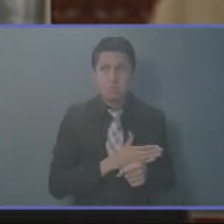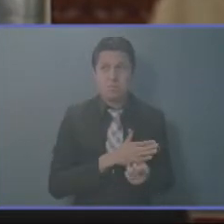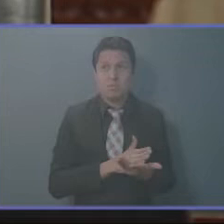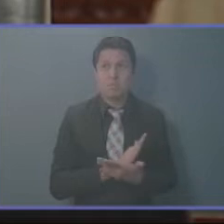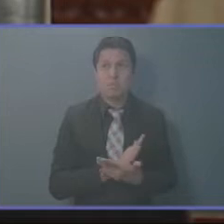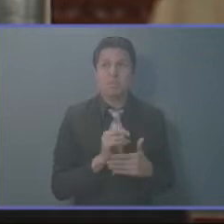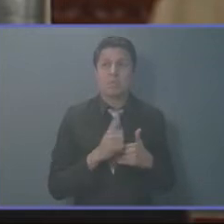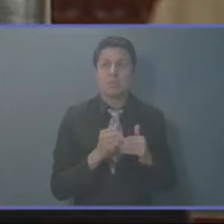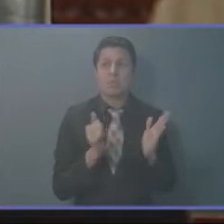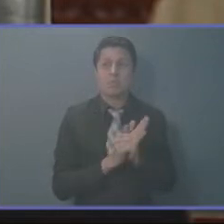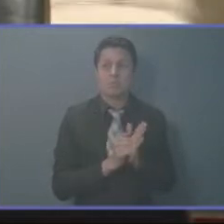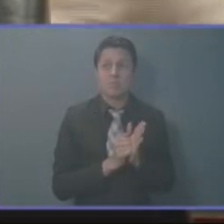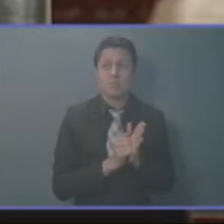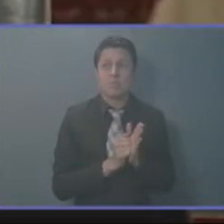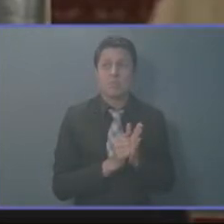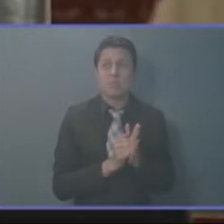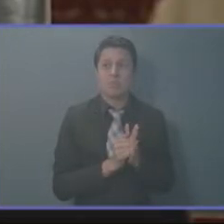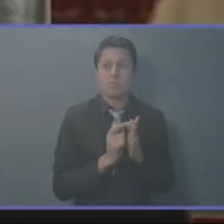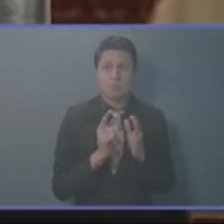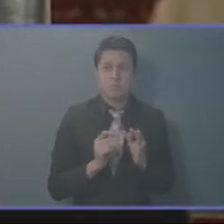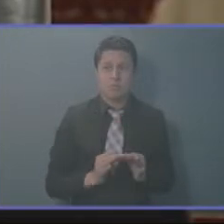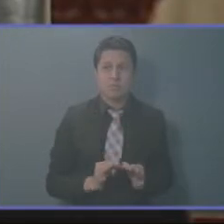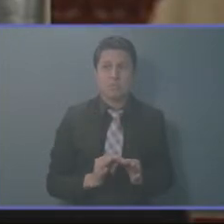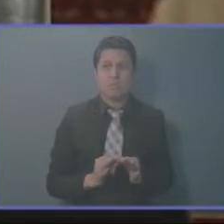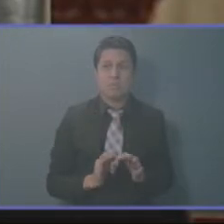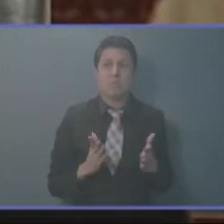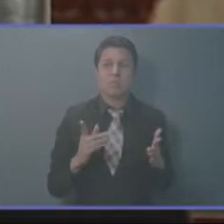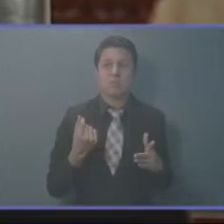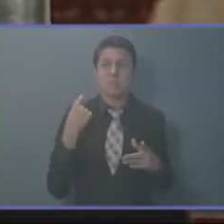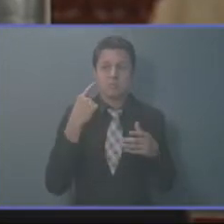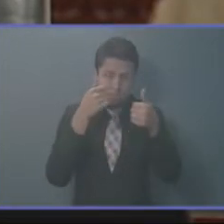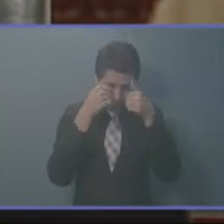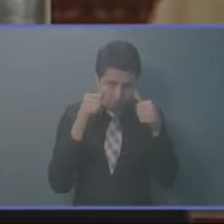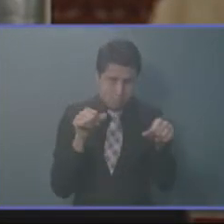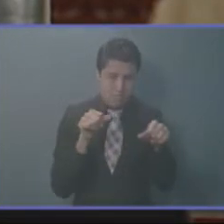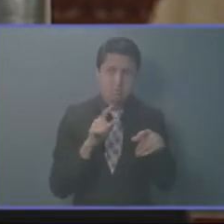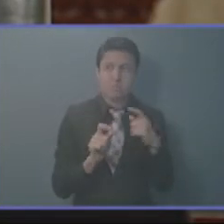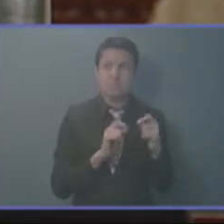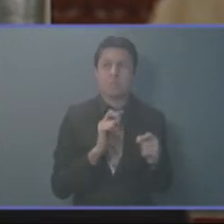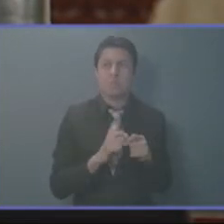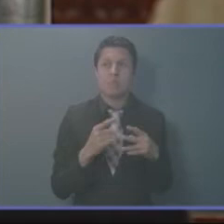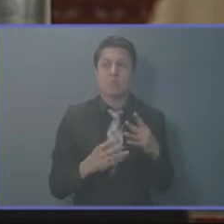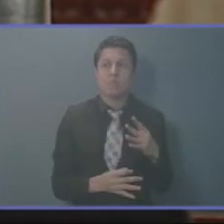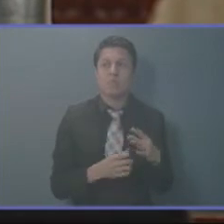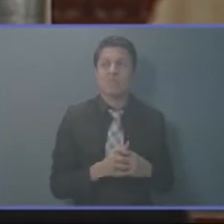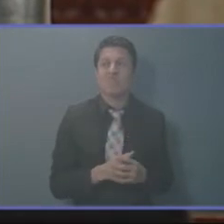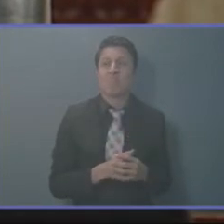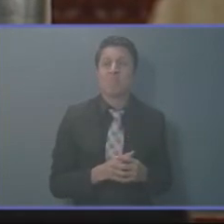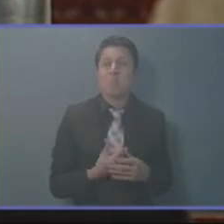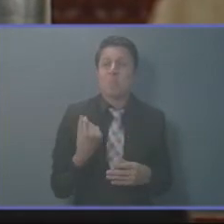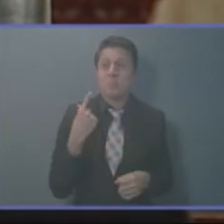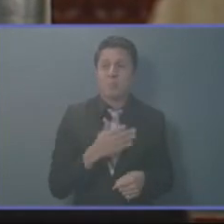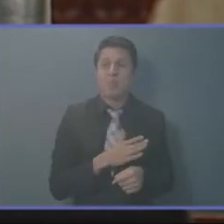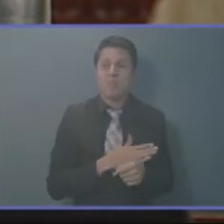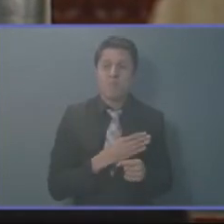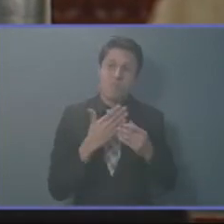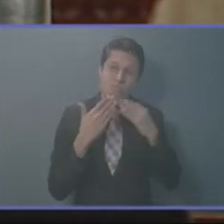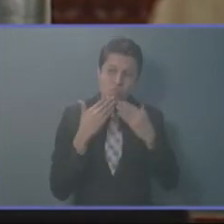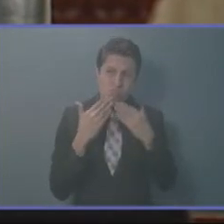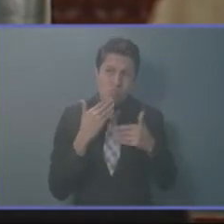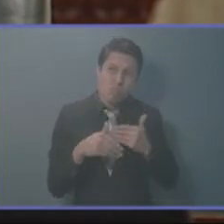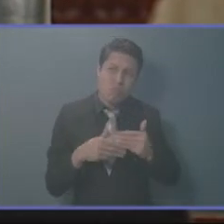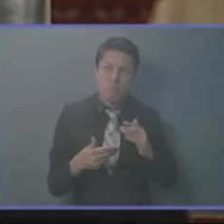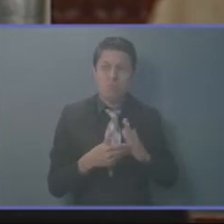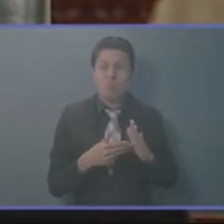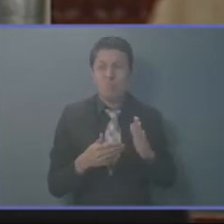parte del órgano legislativo a dicha cartera de Estado para la aprobación del referido decreto legislativo. Lo anterior deriva la transgresión